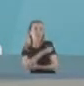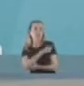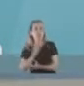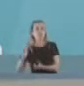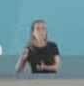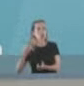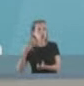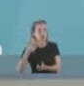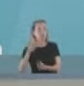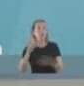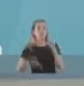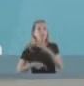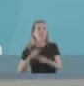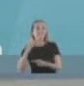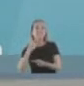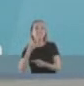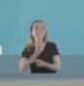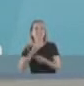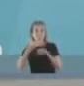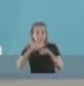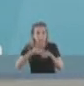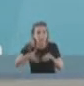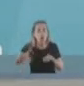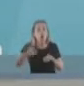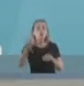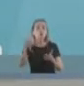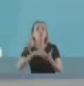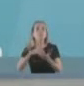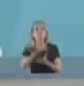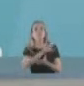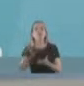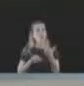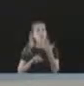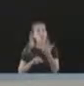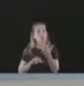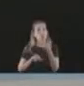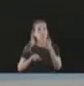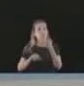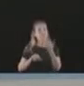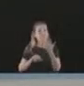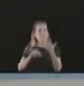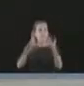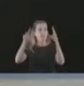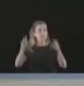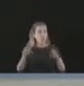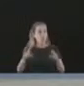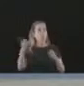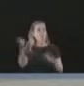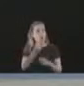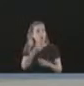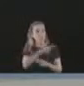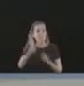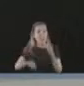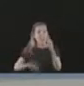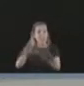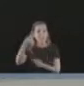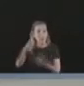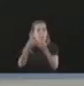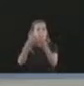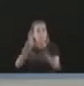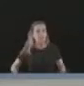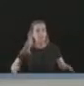padres han acudido, los datos que nosotros tenemos estadísticos, muy pobres. O sea, es muy poca la gente que